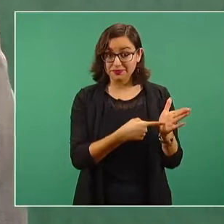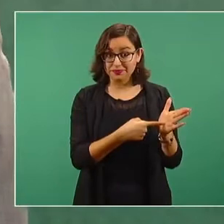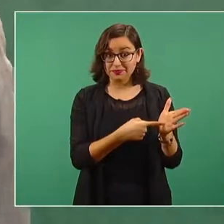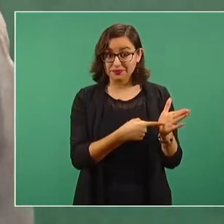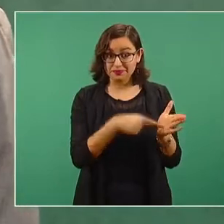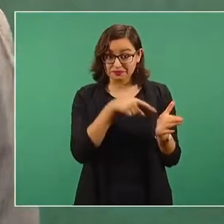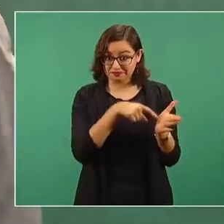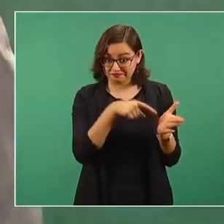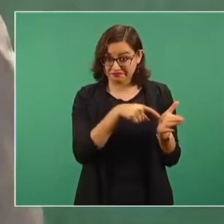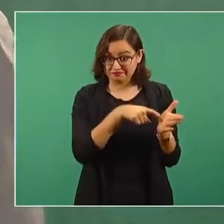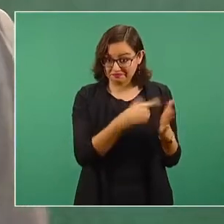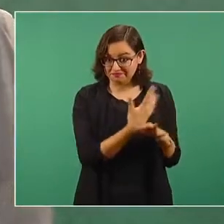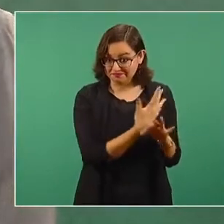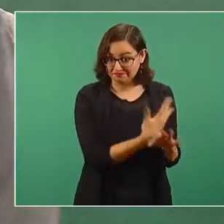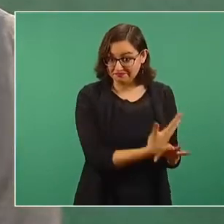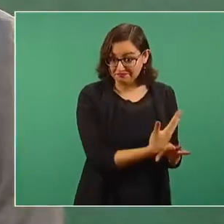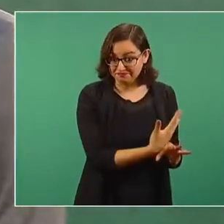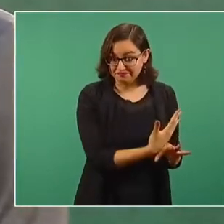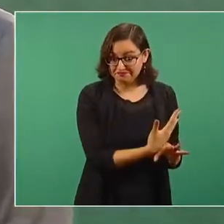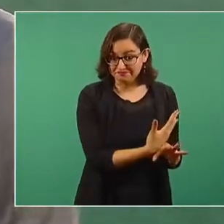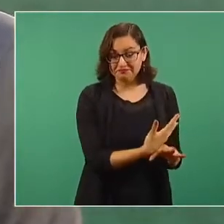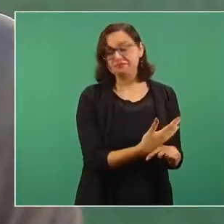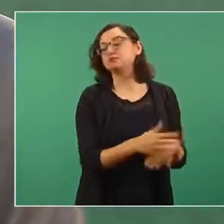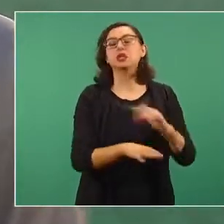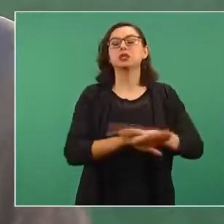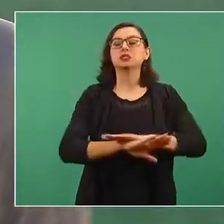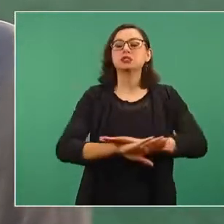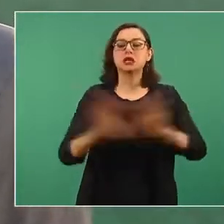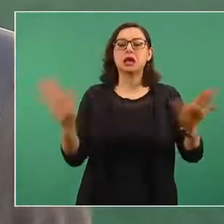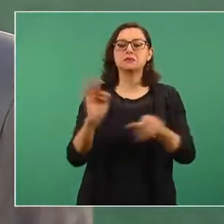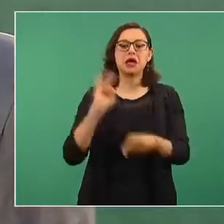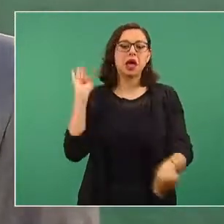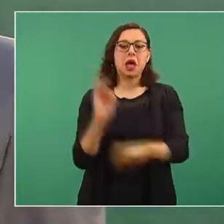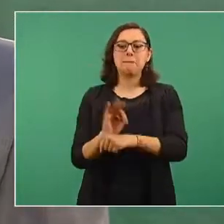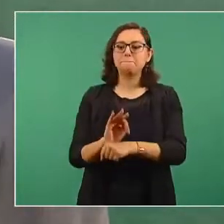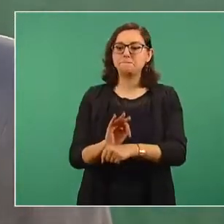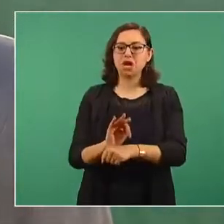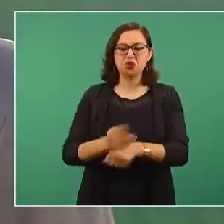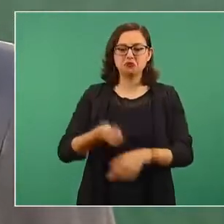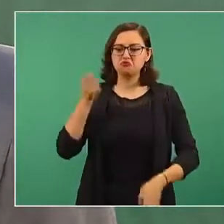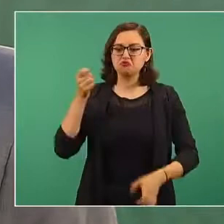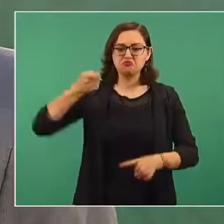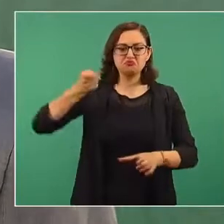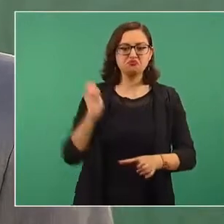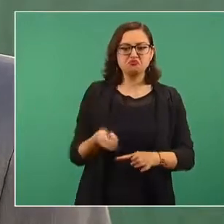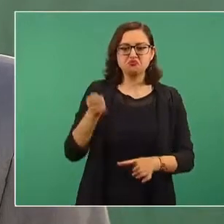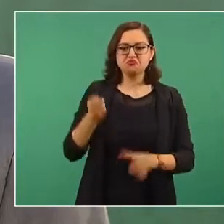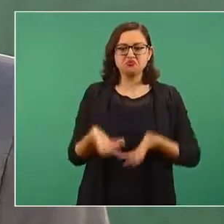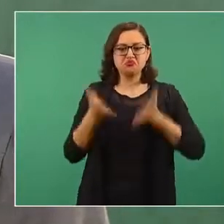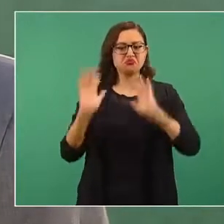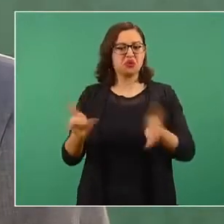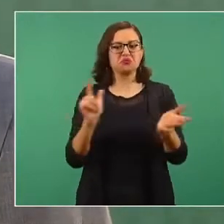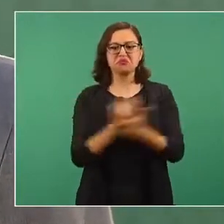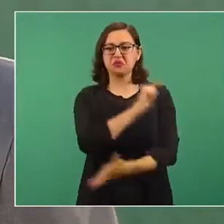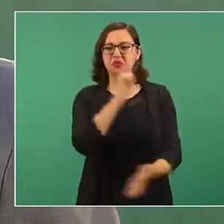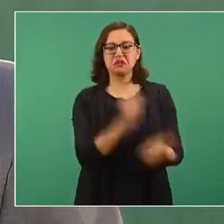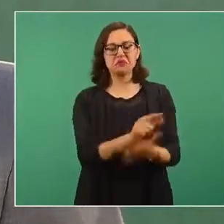O sea, que se concedió ya el amparo y que se cayó la ley.